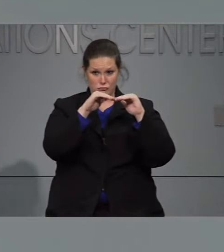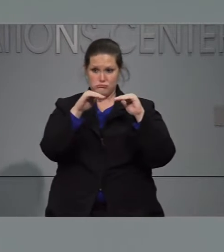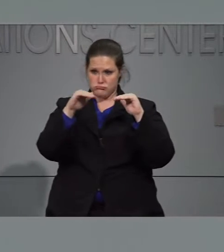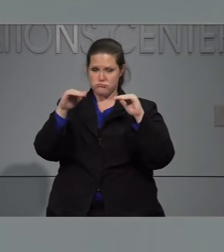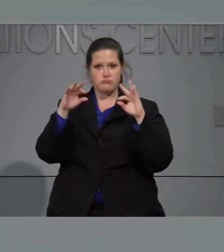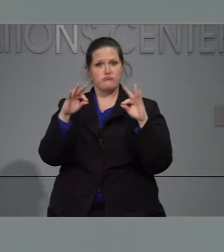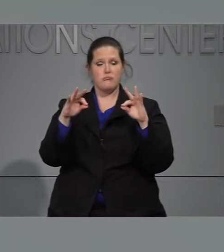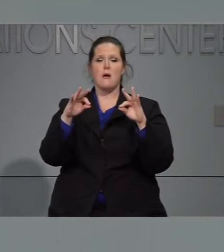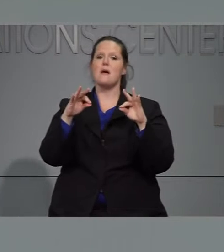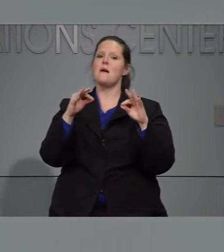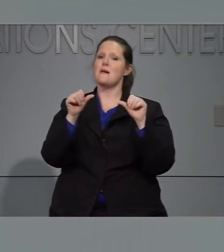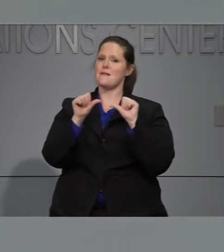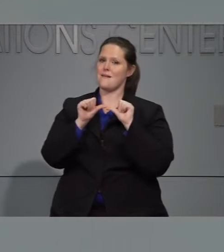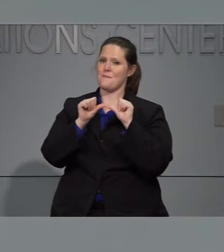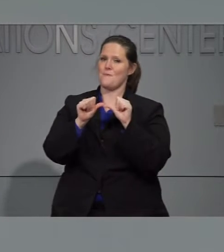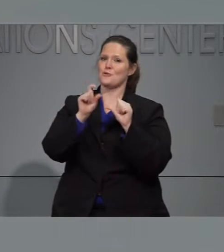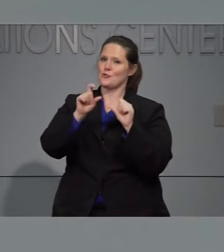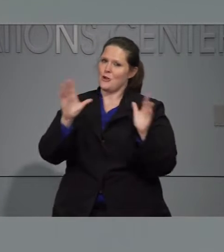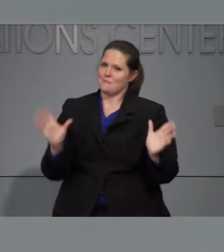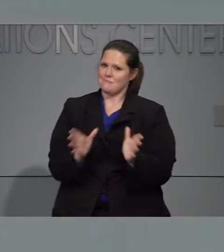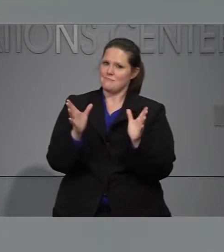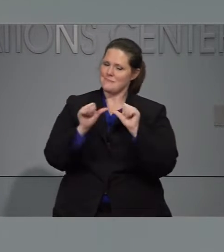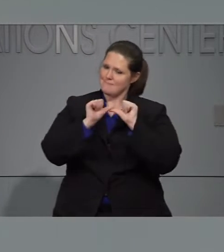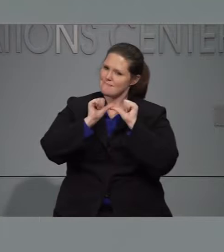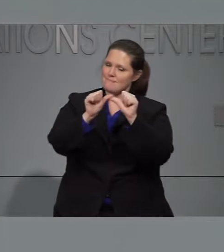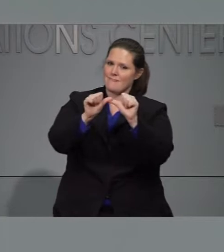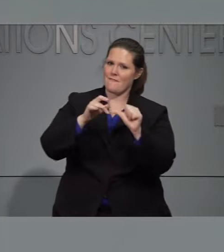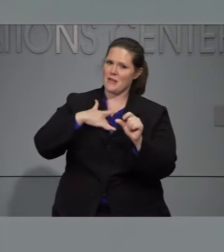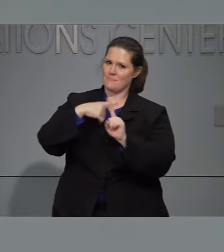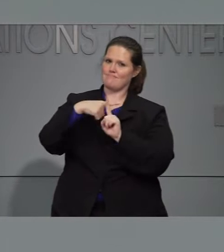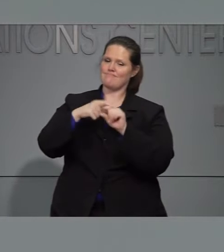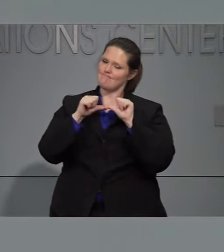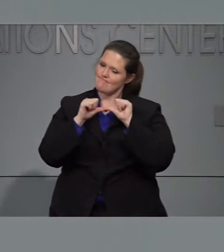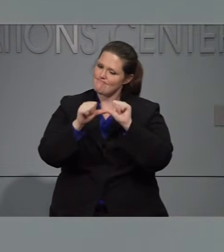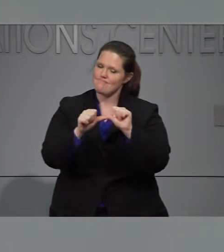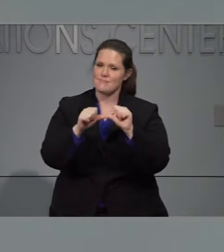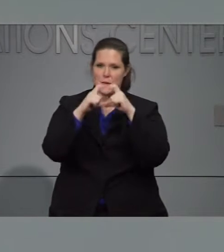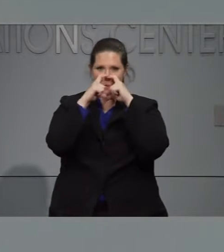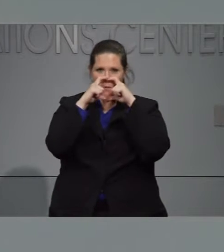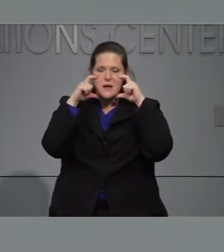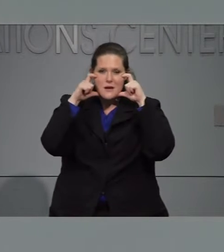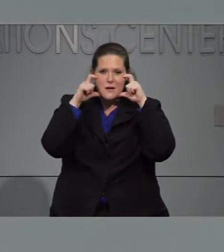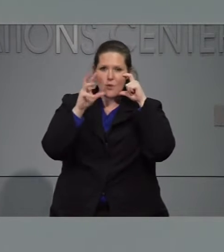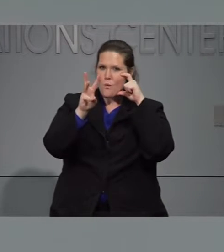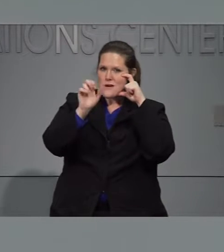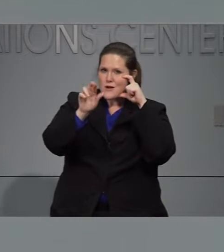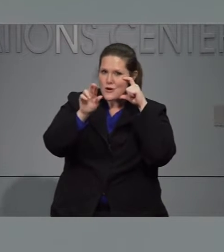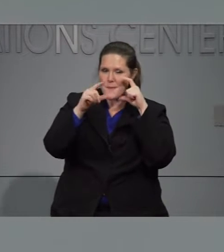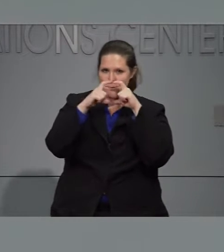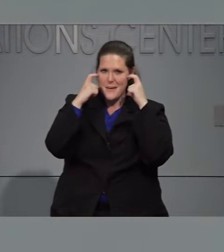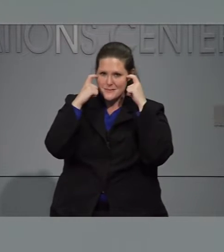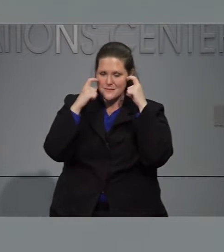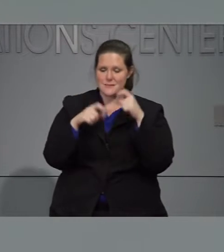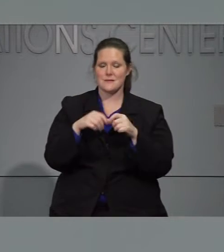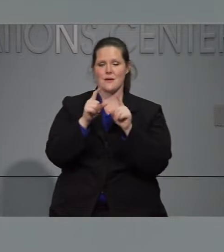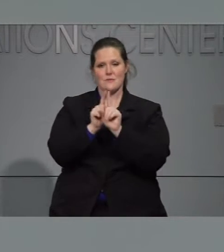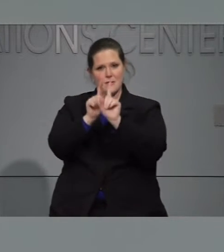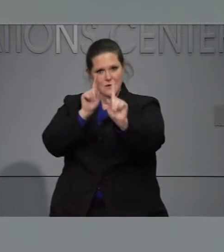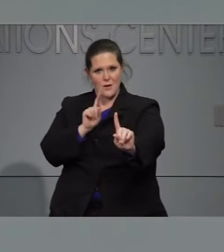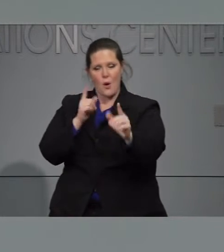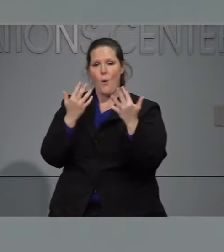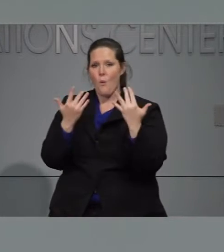con los 3 Ws. Póngase el tapabocas sobre su nariz y boca. Espere a 6 pies de distancia. Lávese las